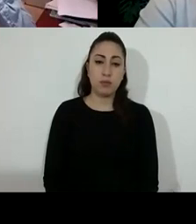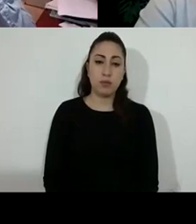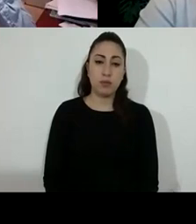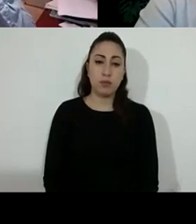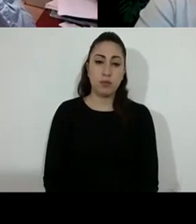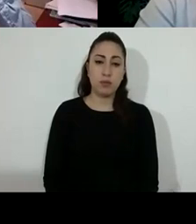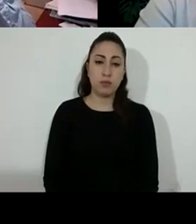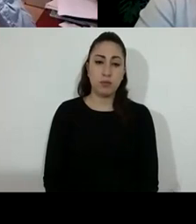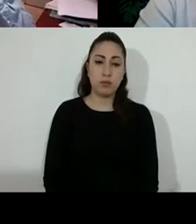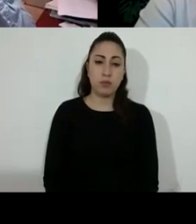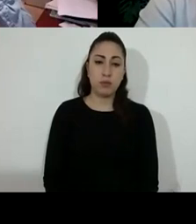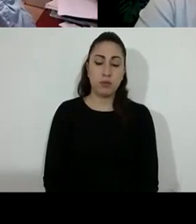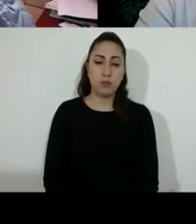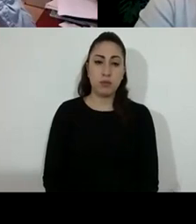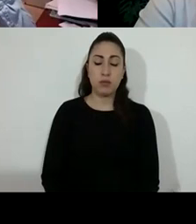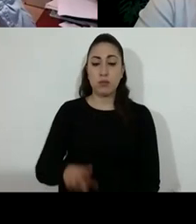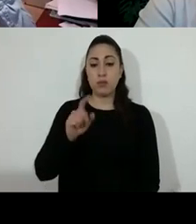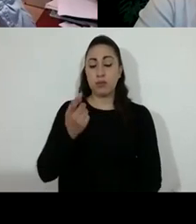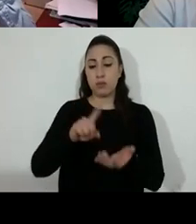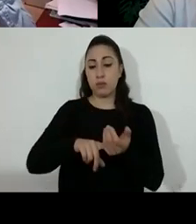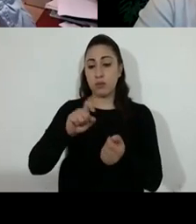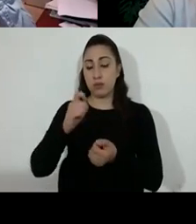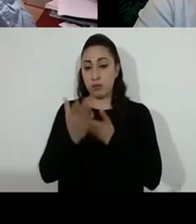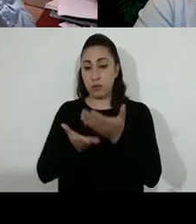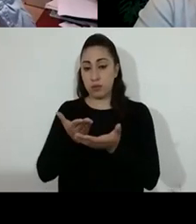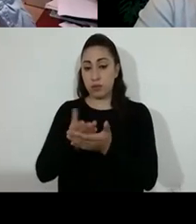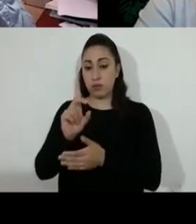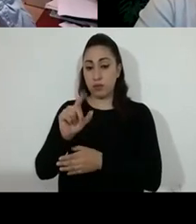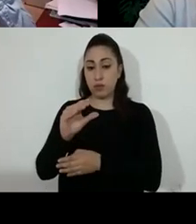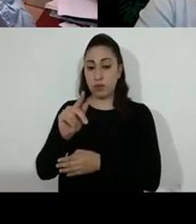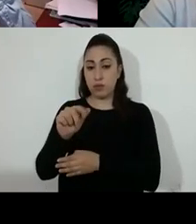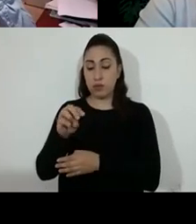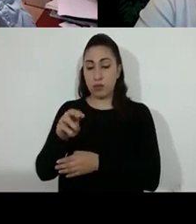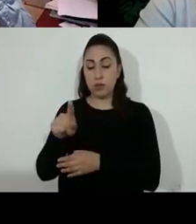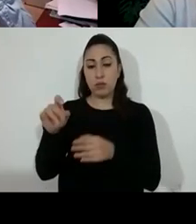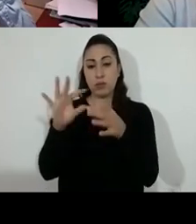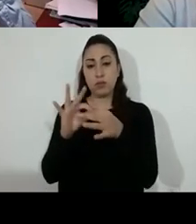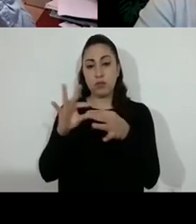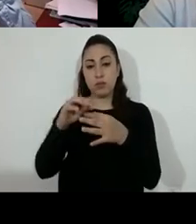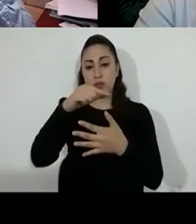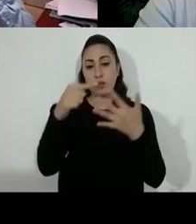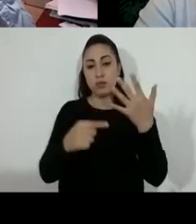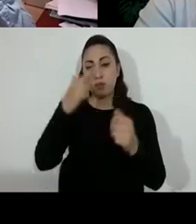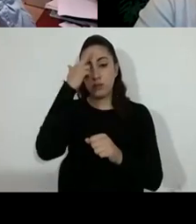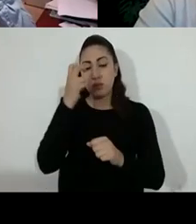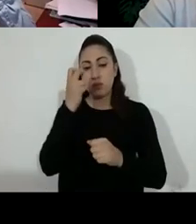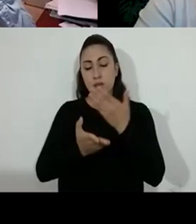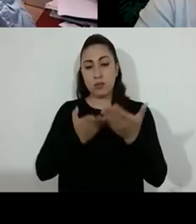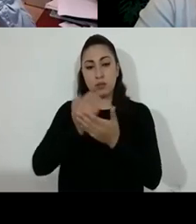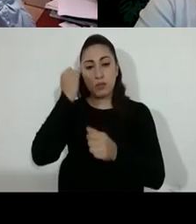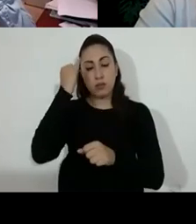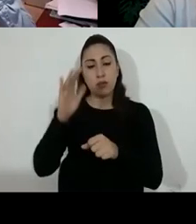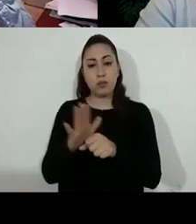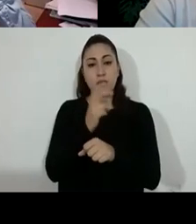los considerandos del dictamen ya viene especificado los motivos de la iniciativa. Por eso se les